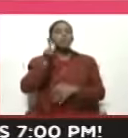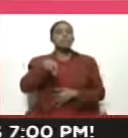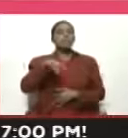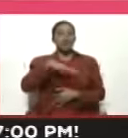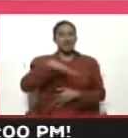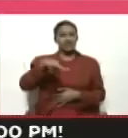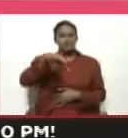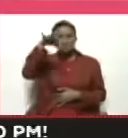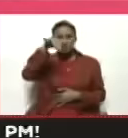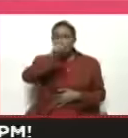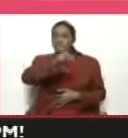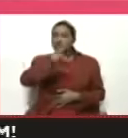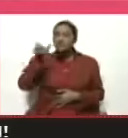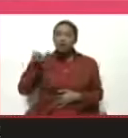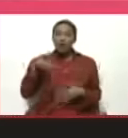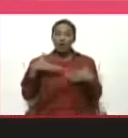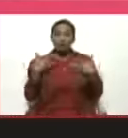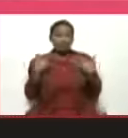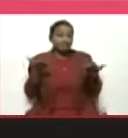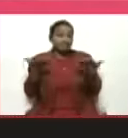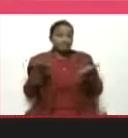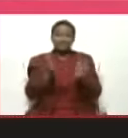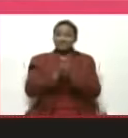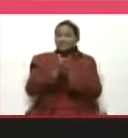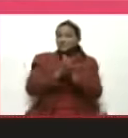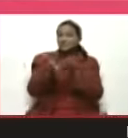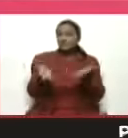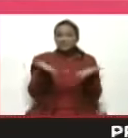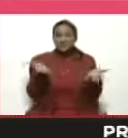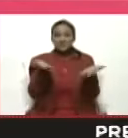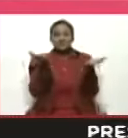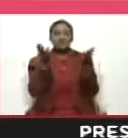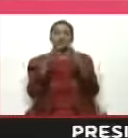combativo de nuestra militancia,